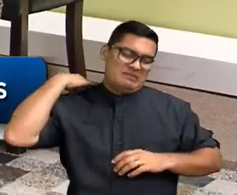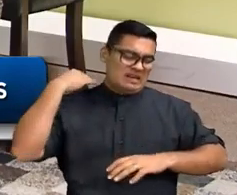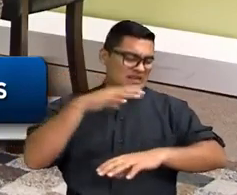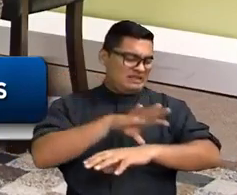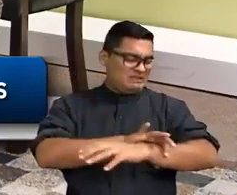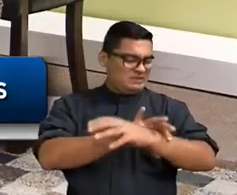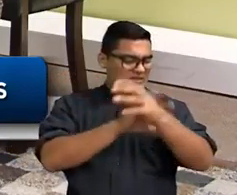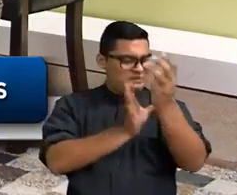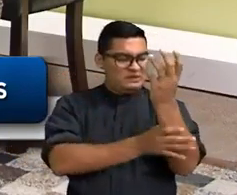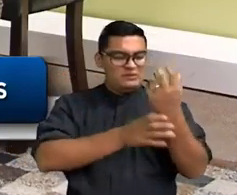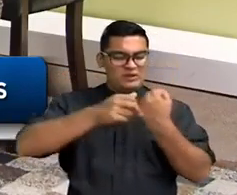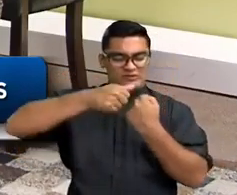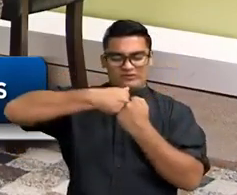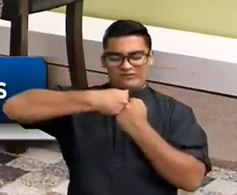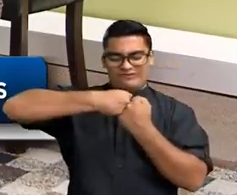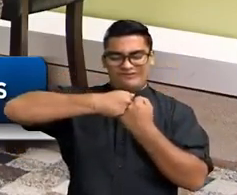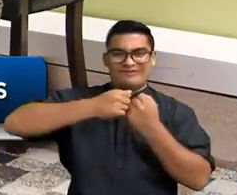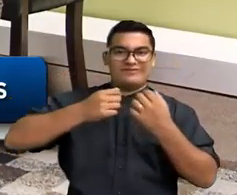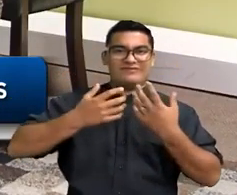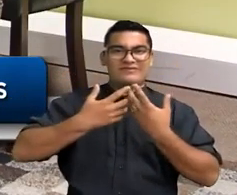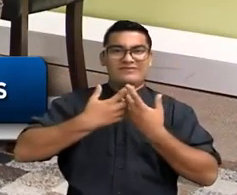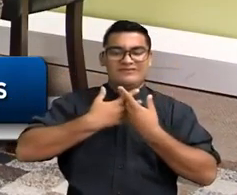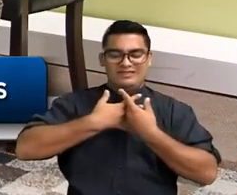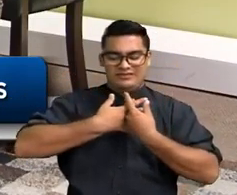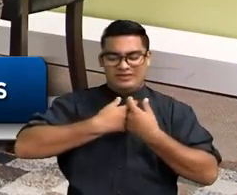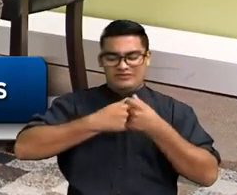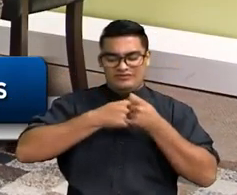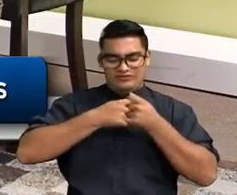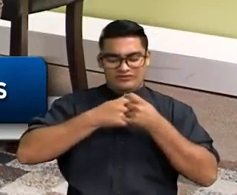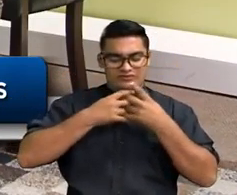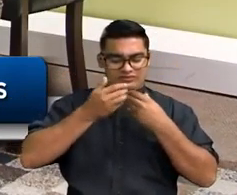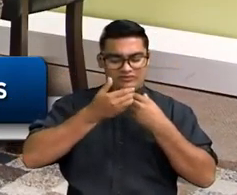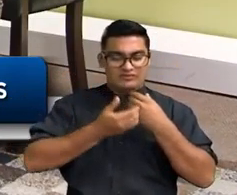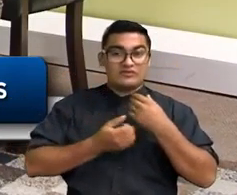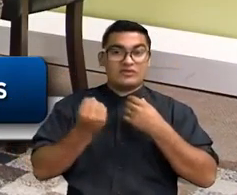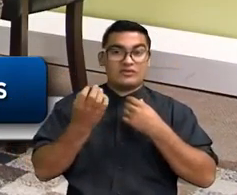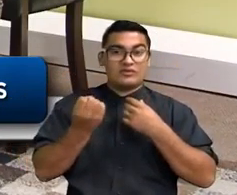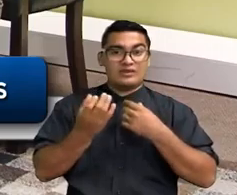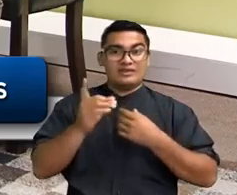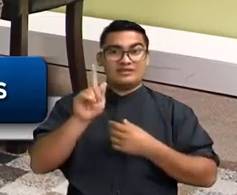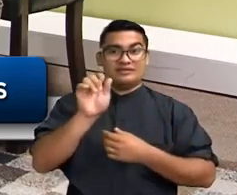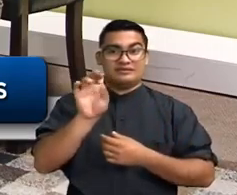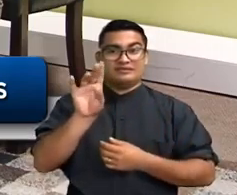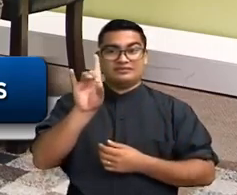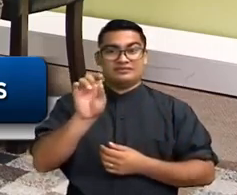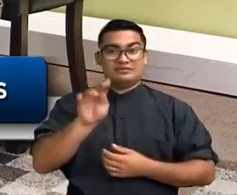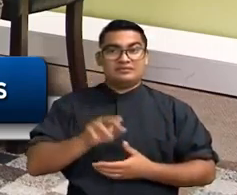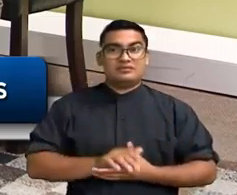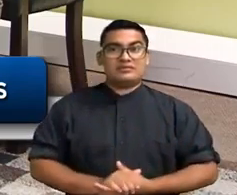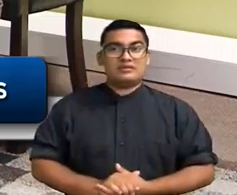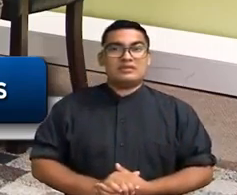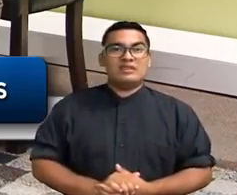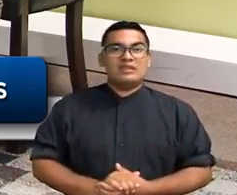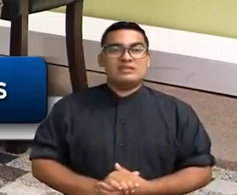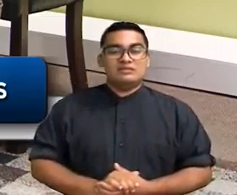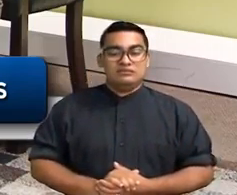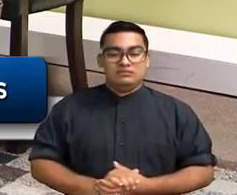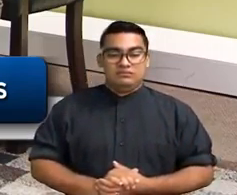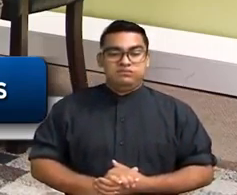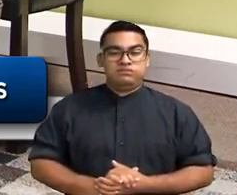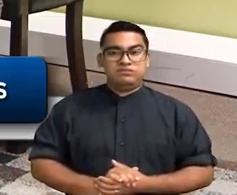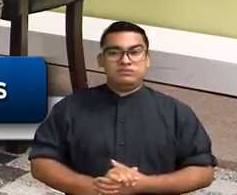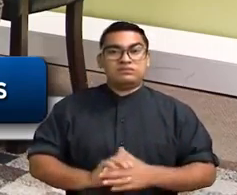mucho, generalmente las personas adultas mayores dicen, me duele el tendón. Sí. ¿Duelen? Sí, lo que pasa es